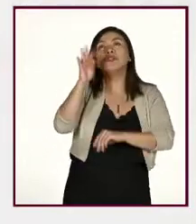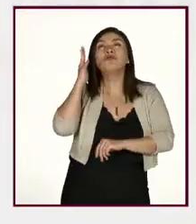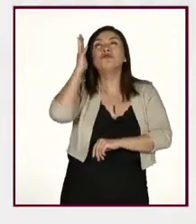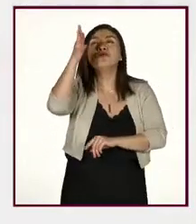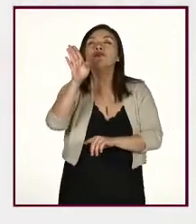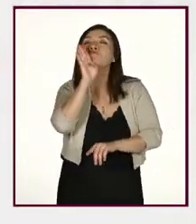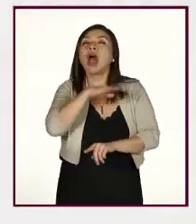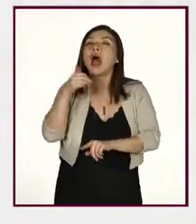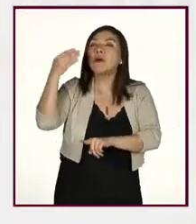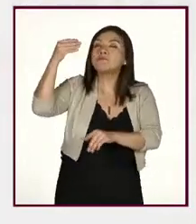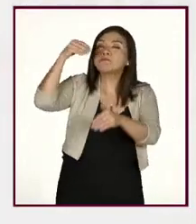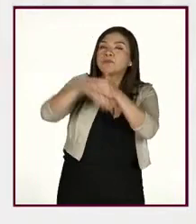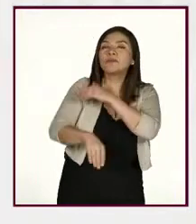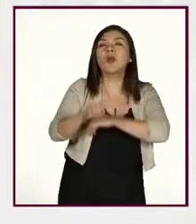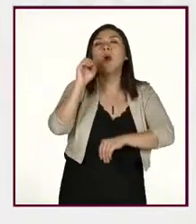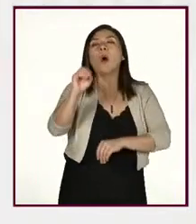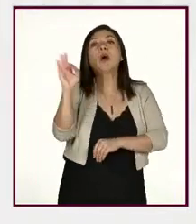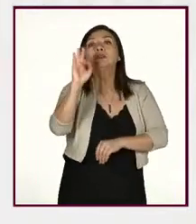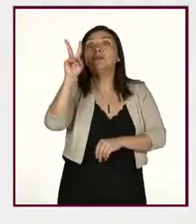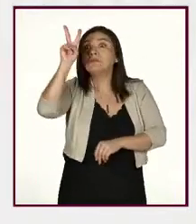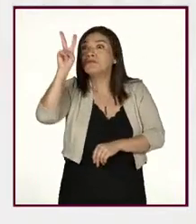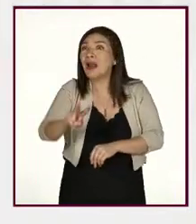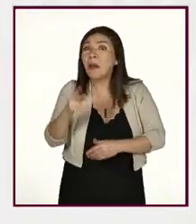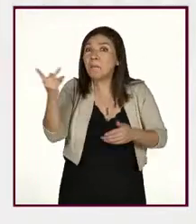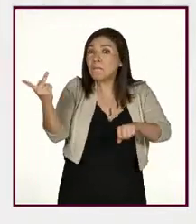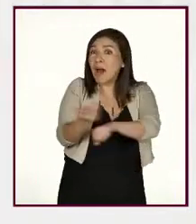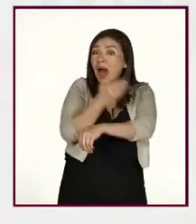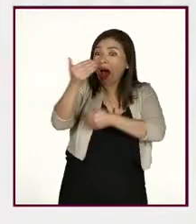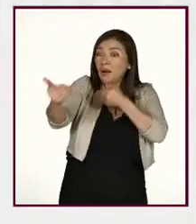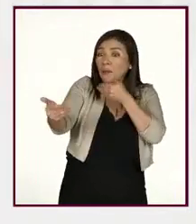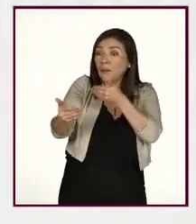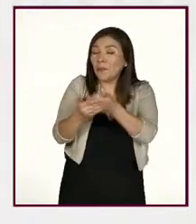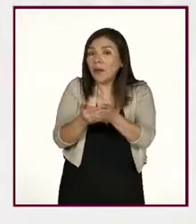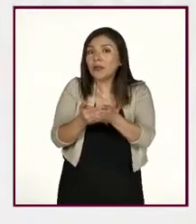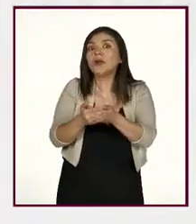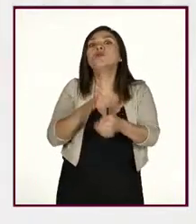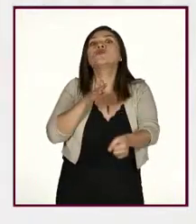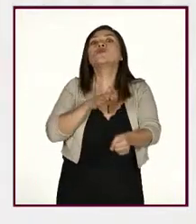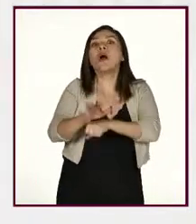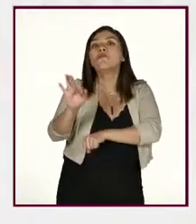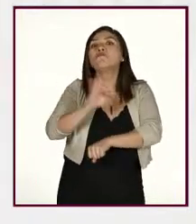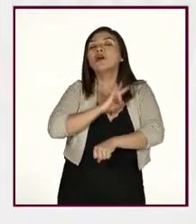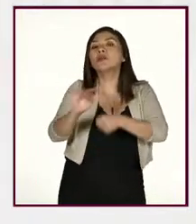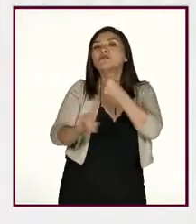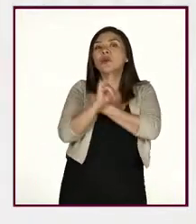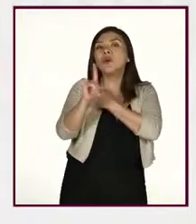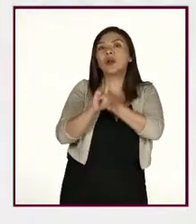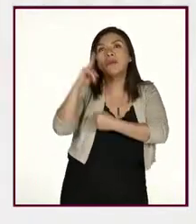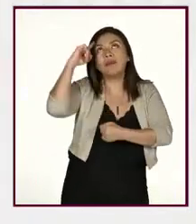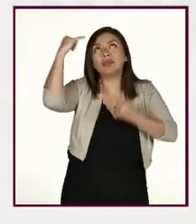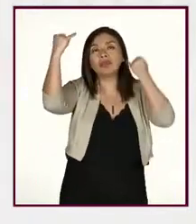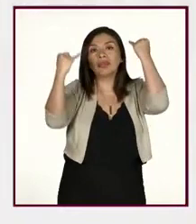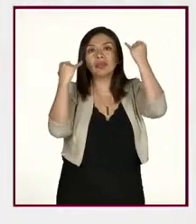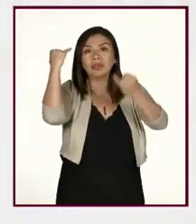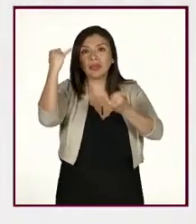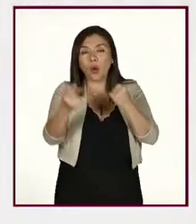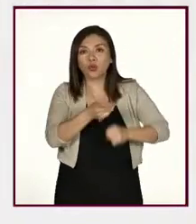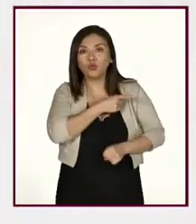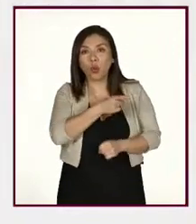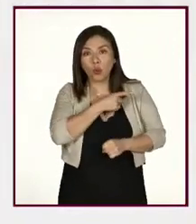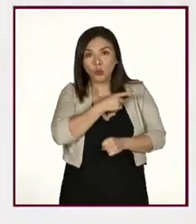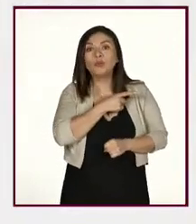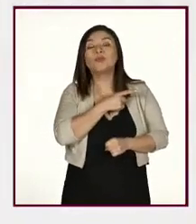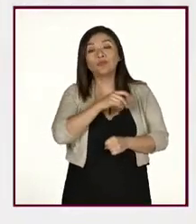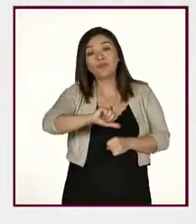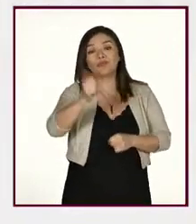consecuencias que pudiera generar si se llega a presentar o si se llega a suceder como tal eso que está sucediendo en sus pensamientos,